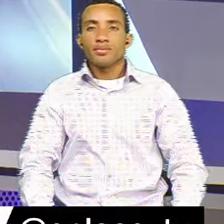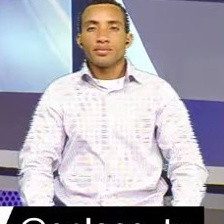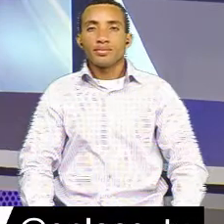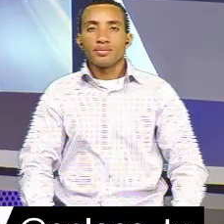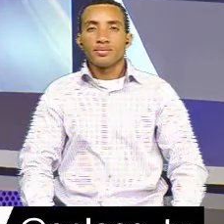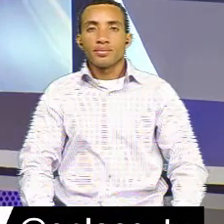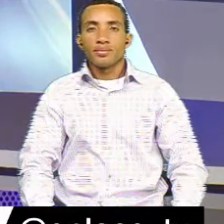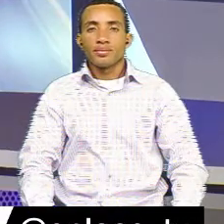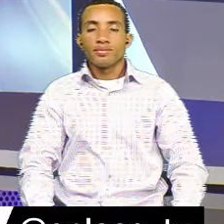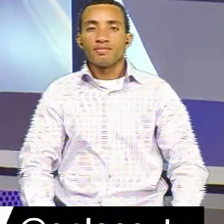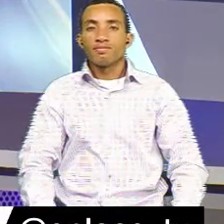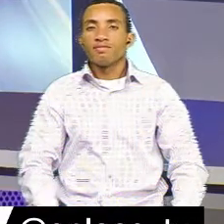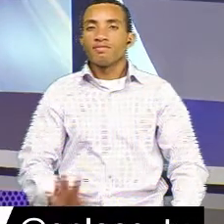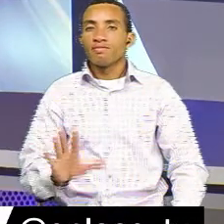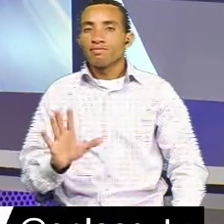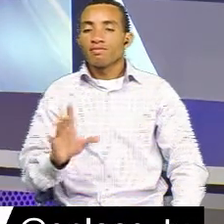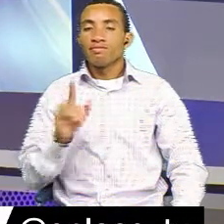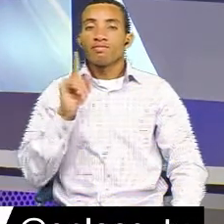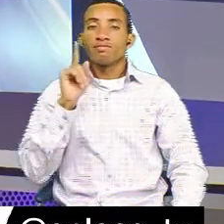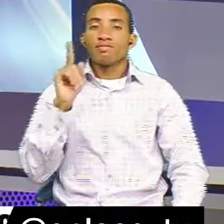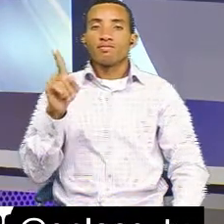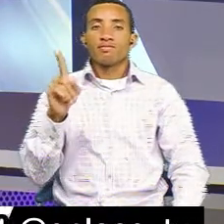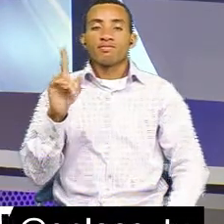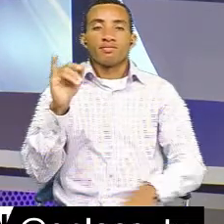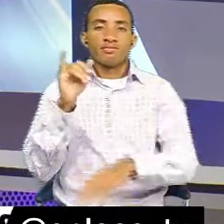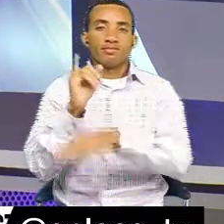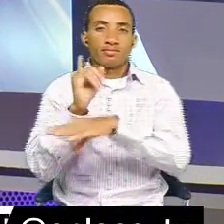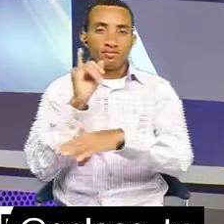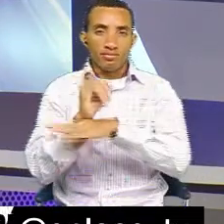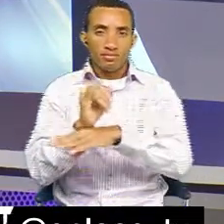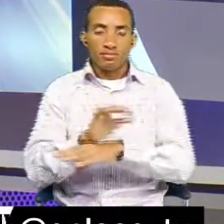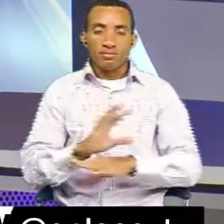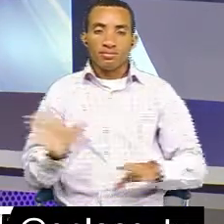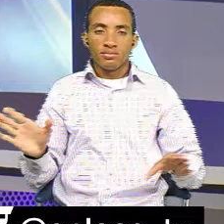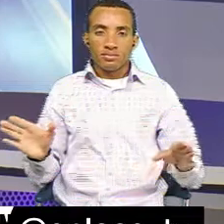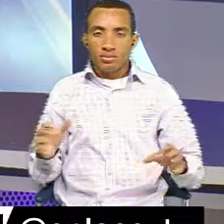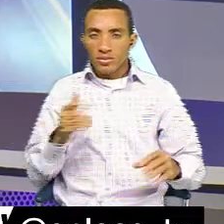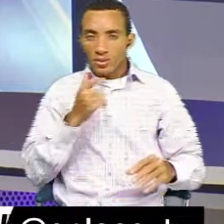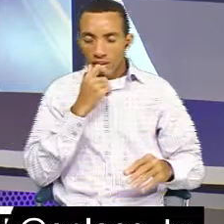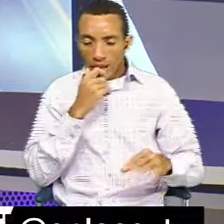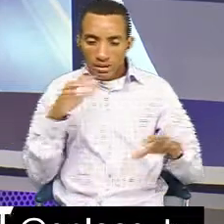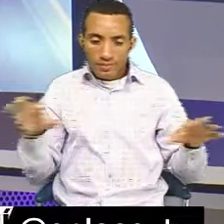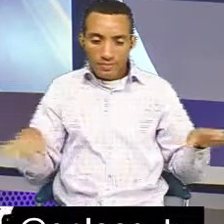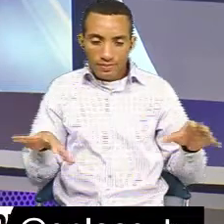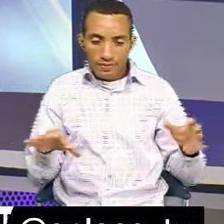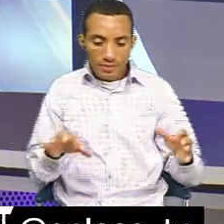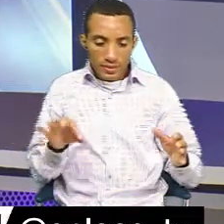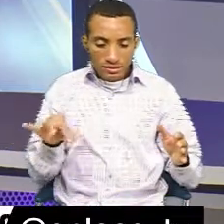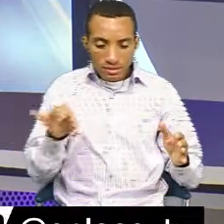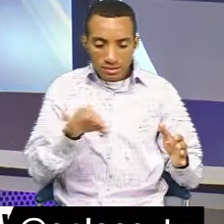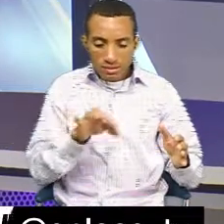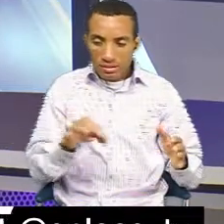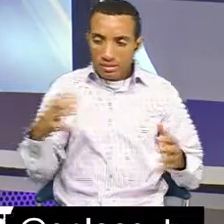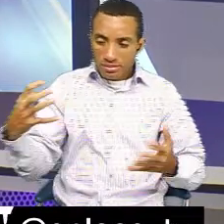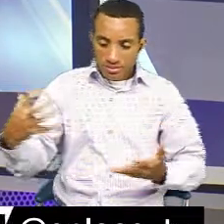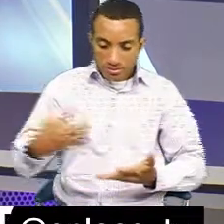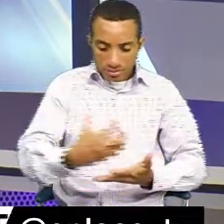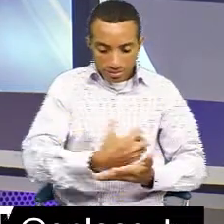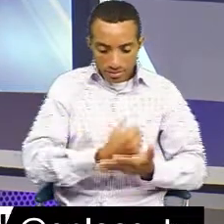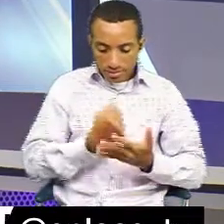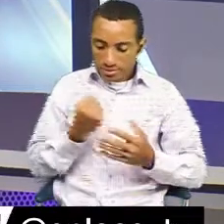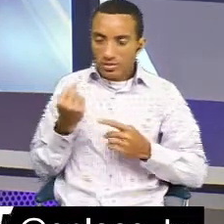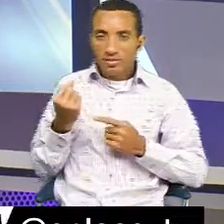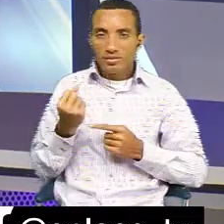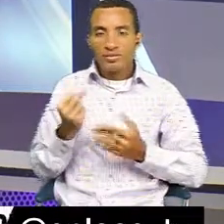Cuasi Parroquia Señor de la Divina Misericordia realizará bazar profundos para construcción de su templo. La benéfica jornada